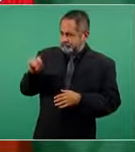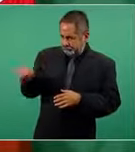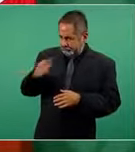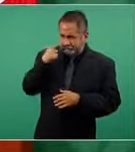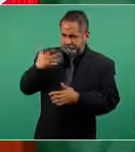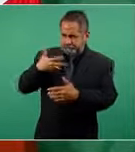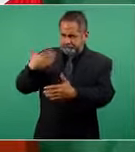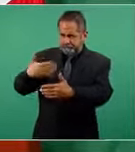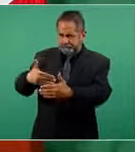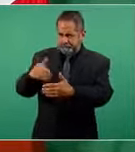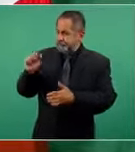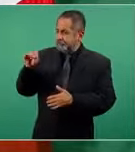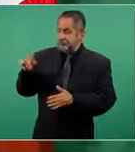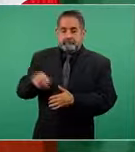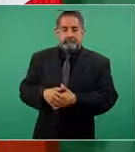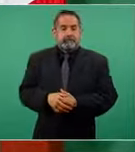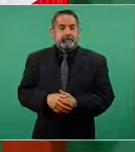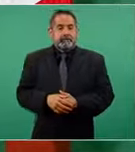López Obrador,